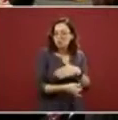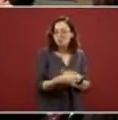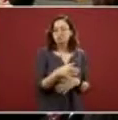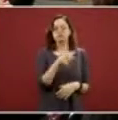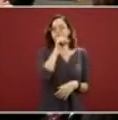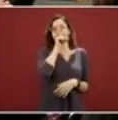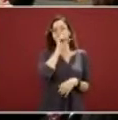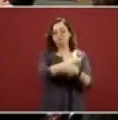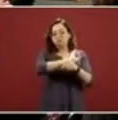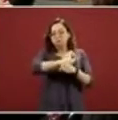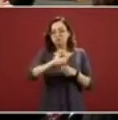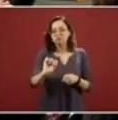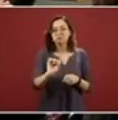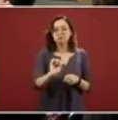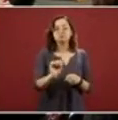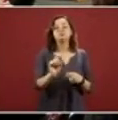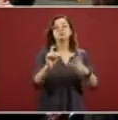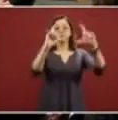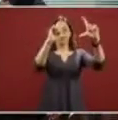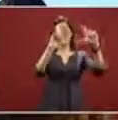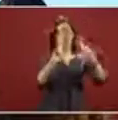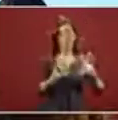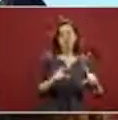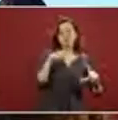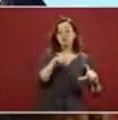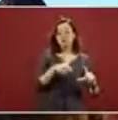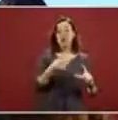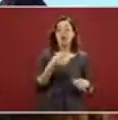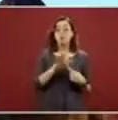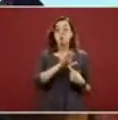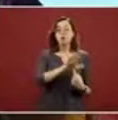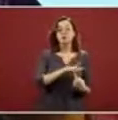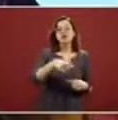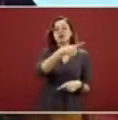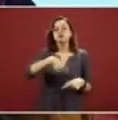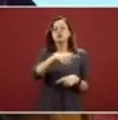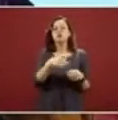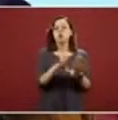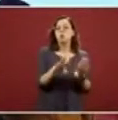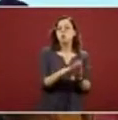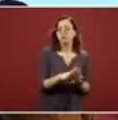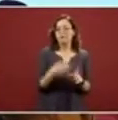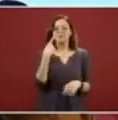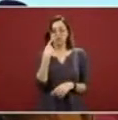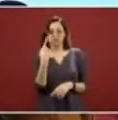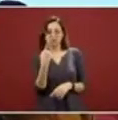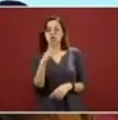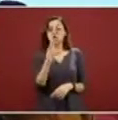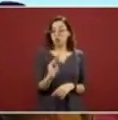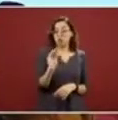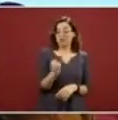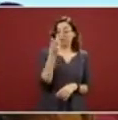mayor, el PAI de abajo nos muestra cuál es el estado actual de los casos positivos, de esos 93 casos que